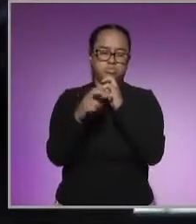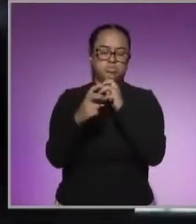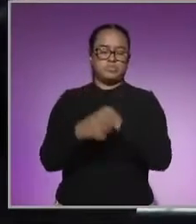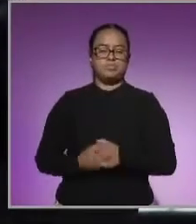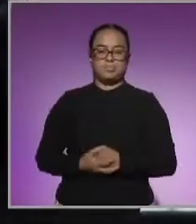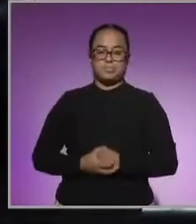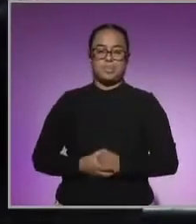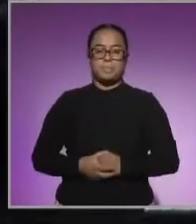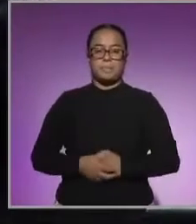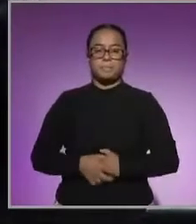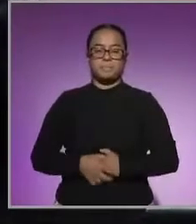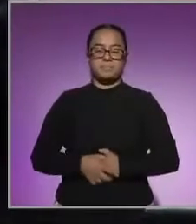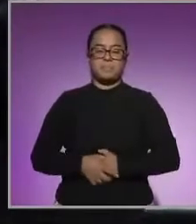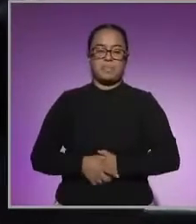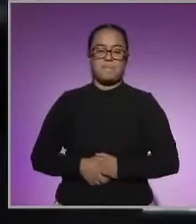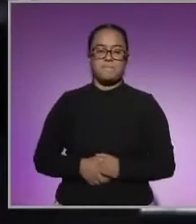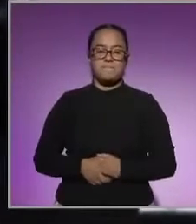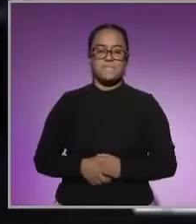vivace